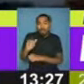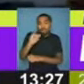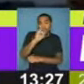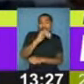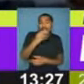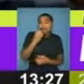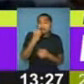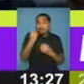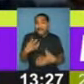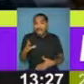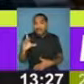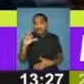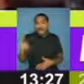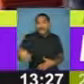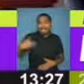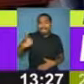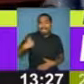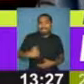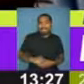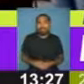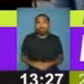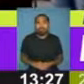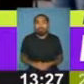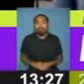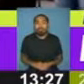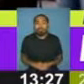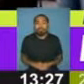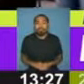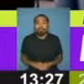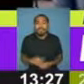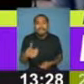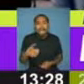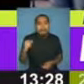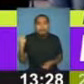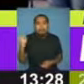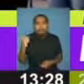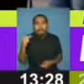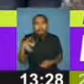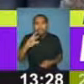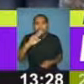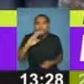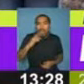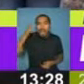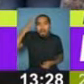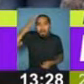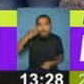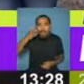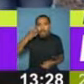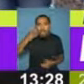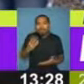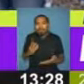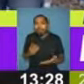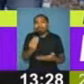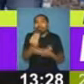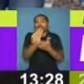el corazón productivo es Jujuy. Lo fundamental que es que Patricia Bullrich pueda llegar el 22 de octubre con un caudal de